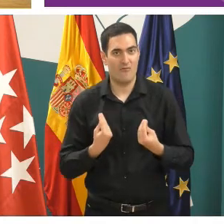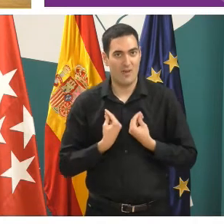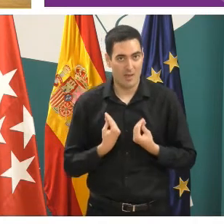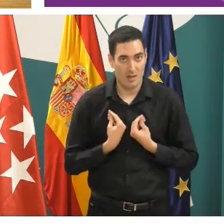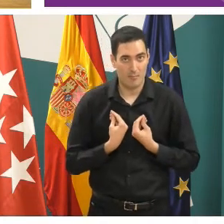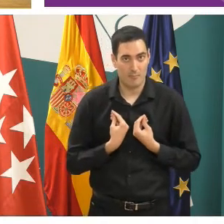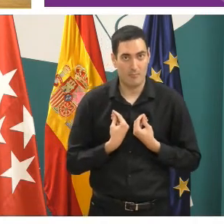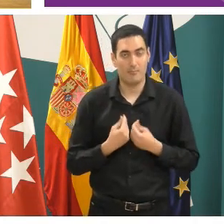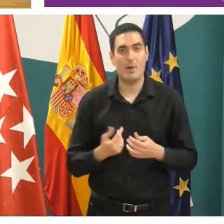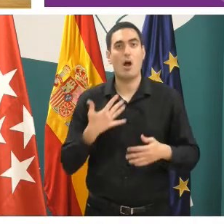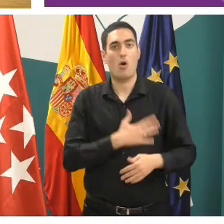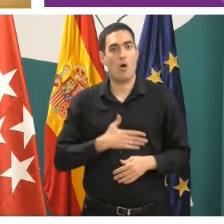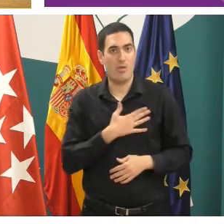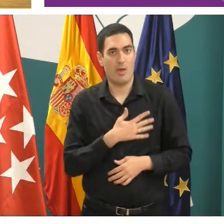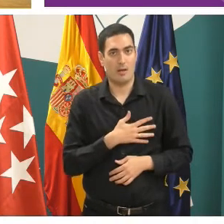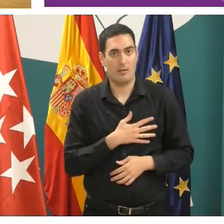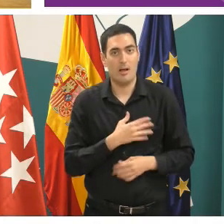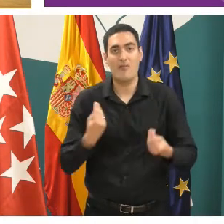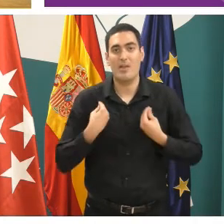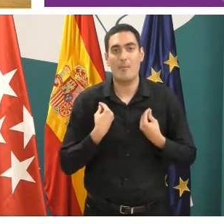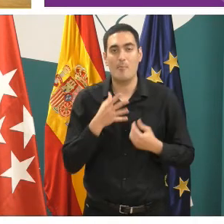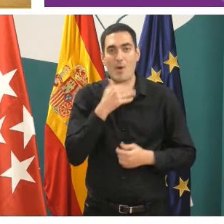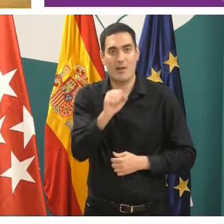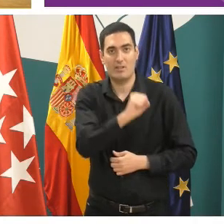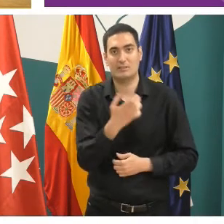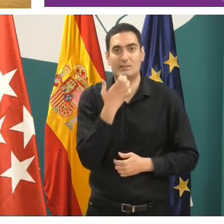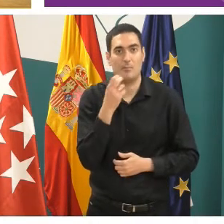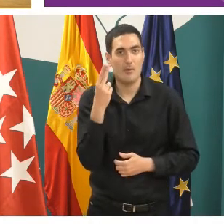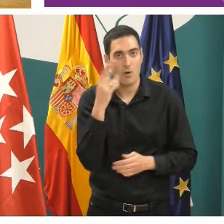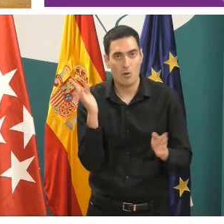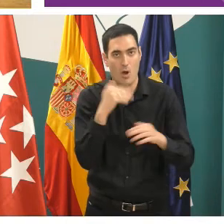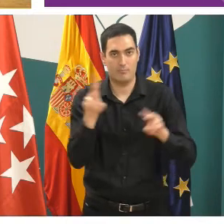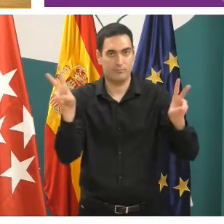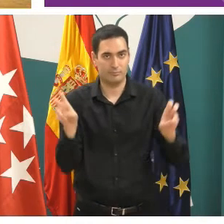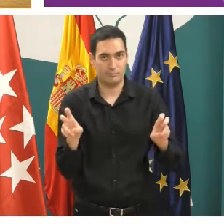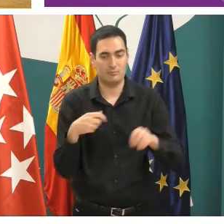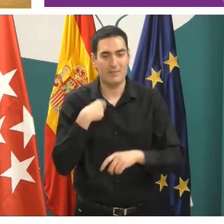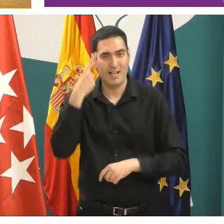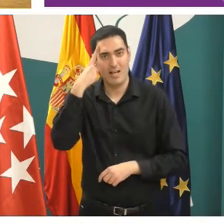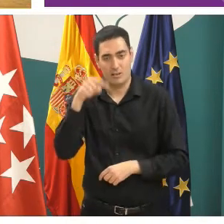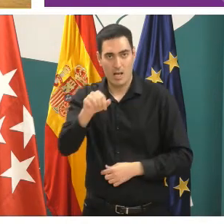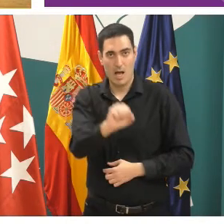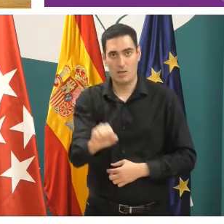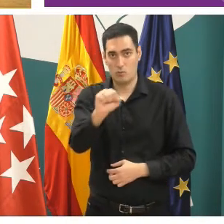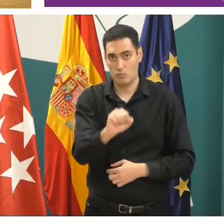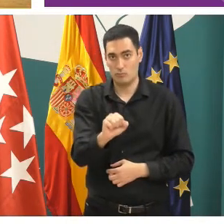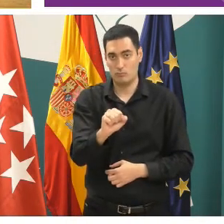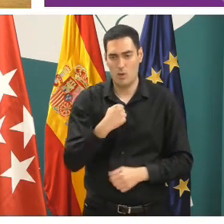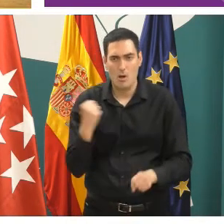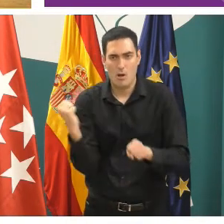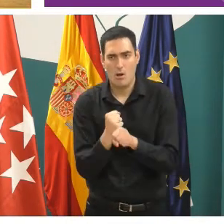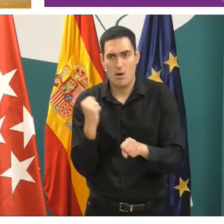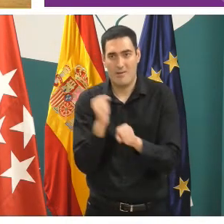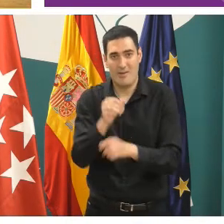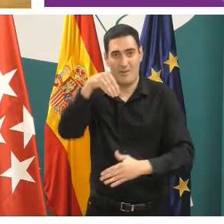gozarla. La vida es maravillosa si no se la tiene miedo. Yo lo que me voy encontrando en este año, llevo un año trabajando en